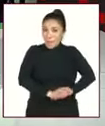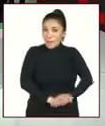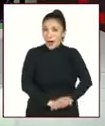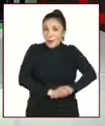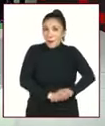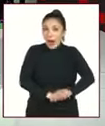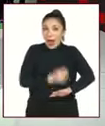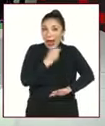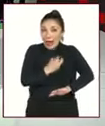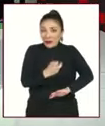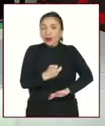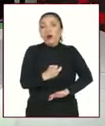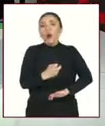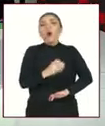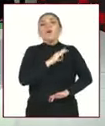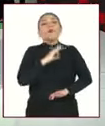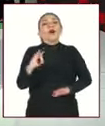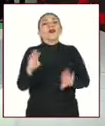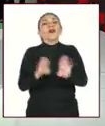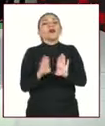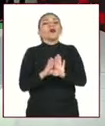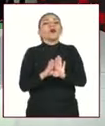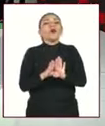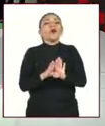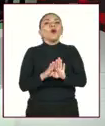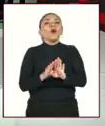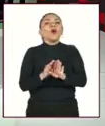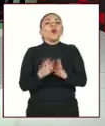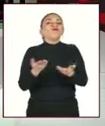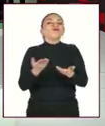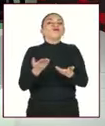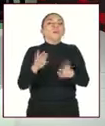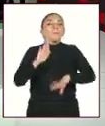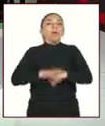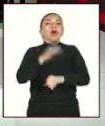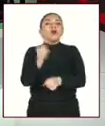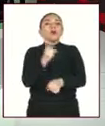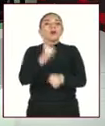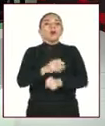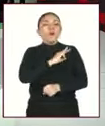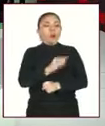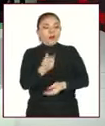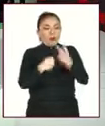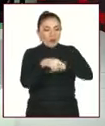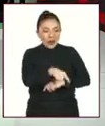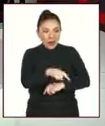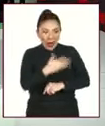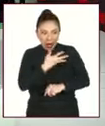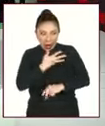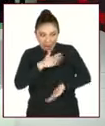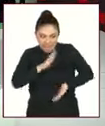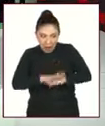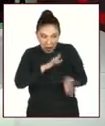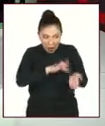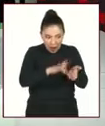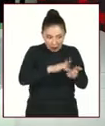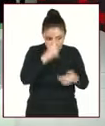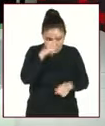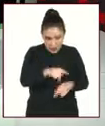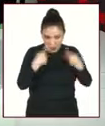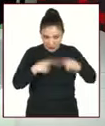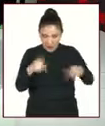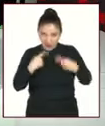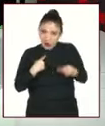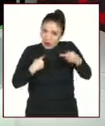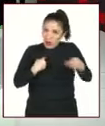de saltarnos un poco un paso y dar esta oportunidad de darle mayor apoyo a la persona que está en